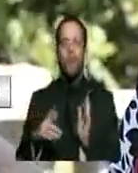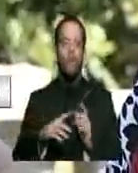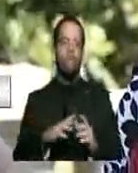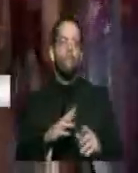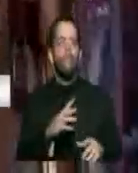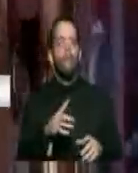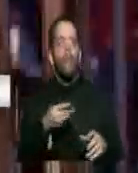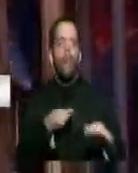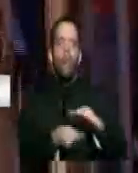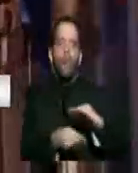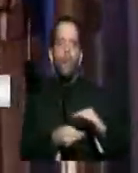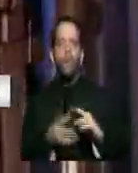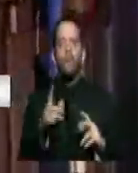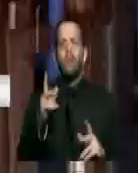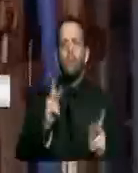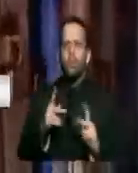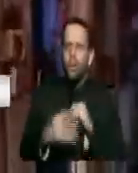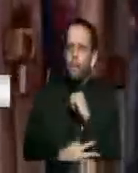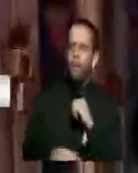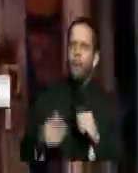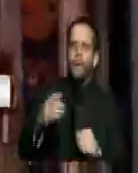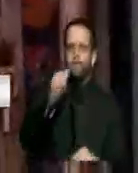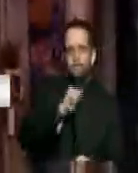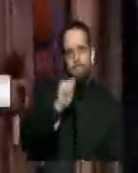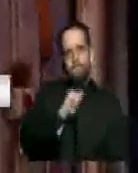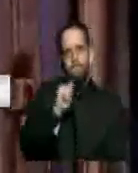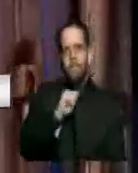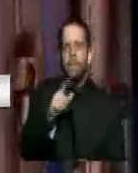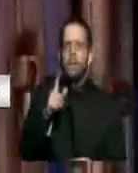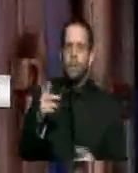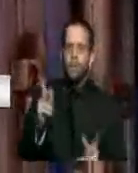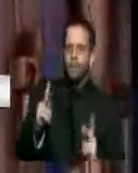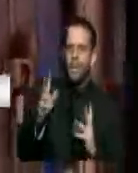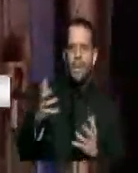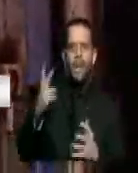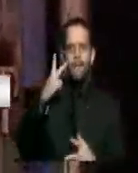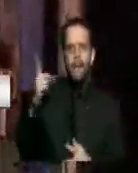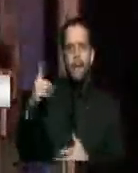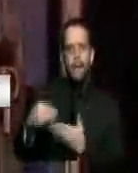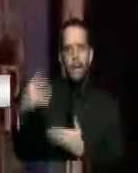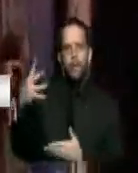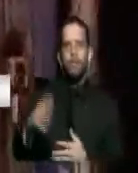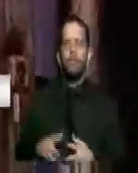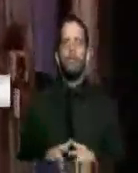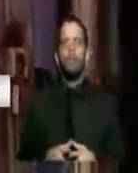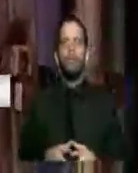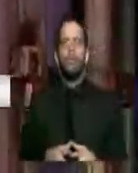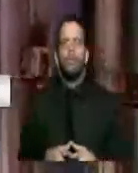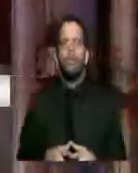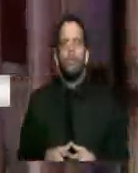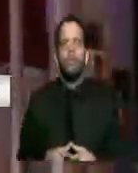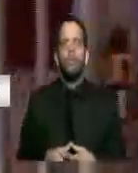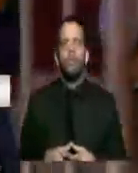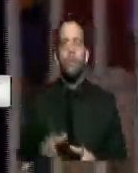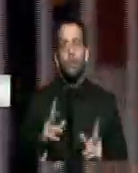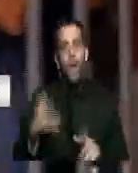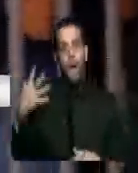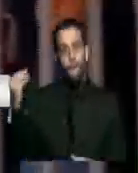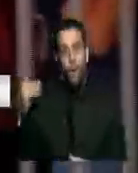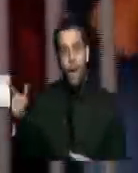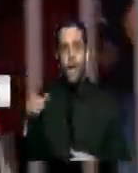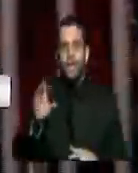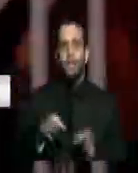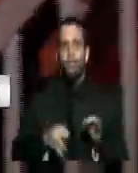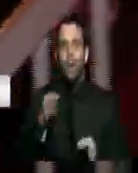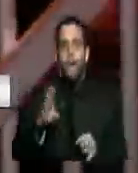recursos tienen luego de escucharse veredicto de culpabilidad decenas de personas se reunieron en el exterior del tribunal de Bayamón